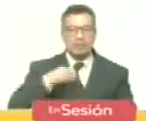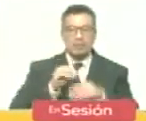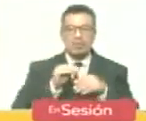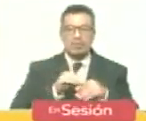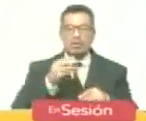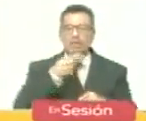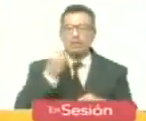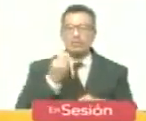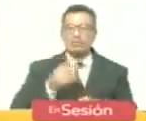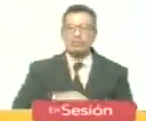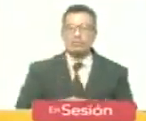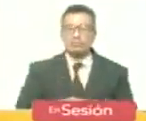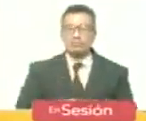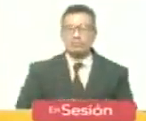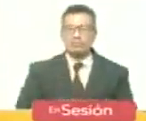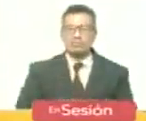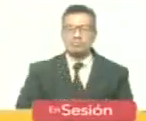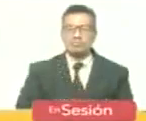jóvenes